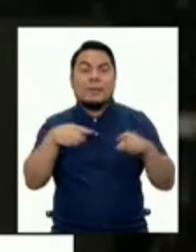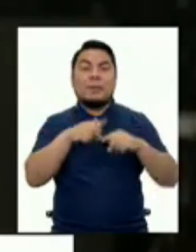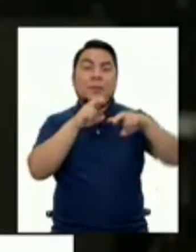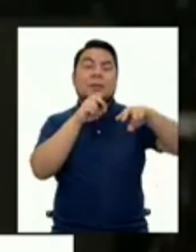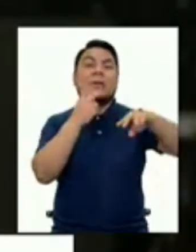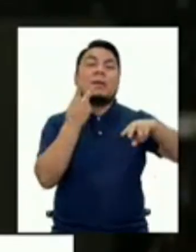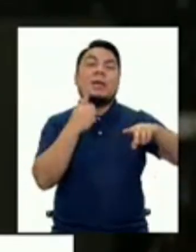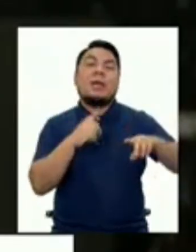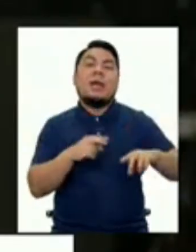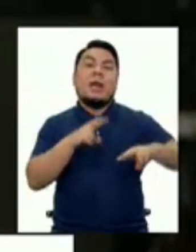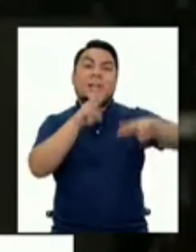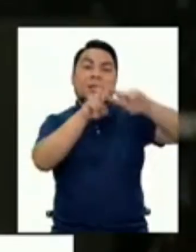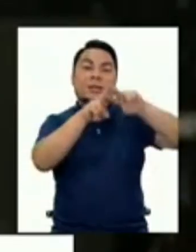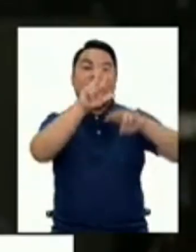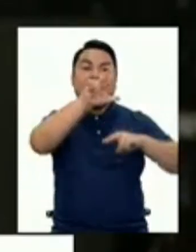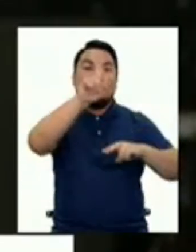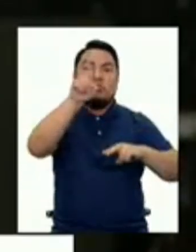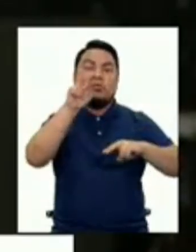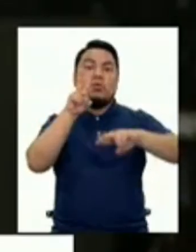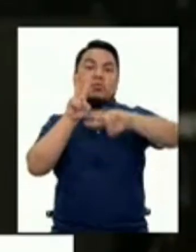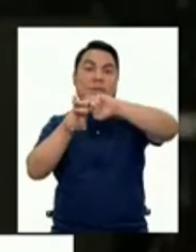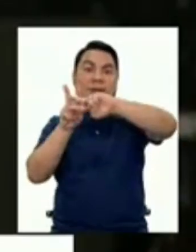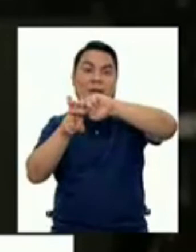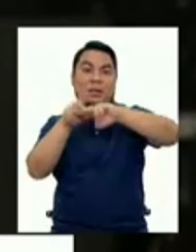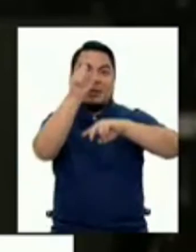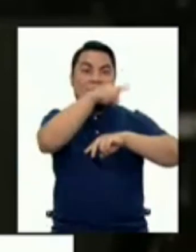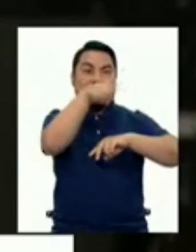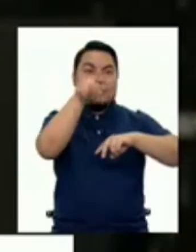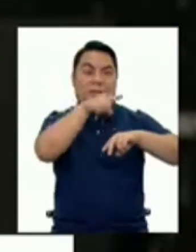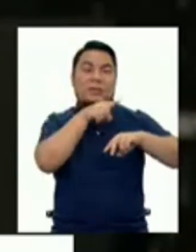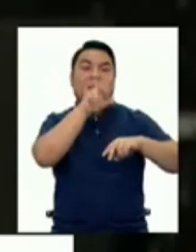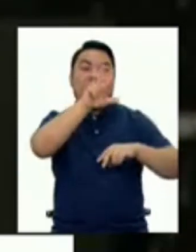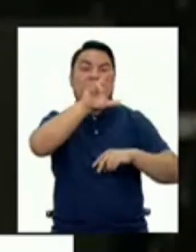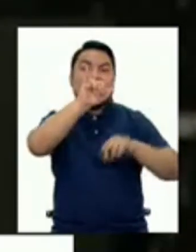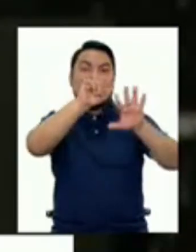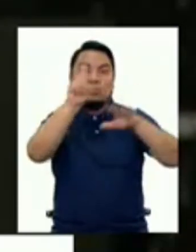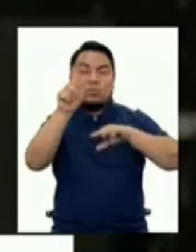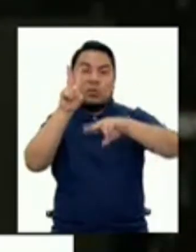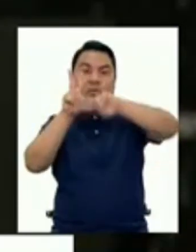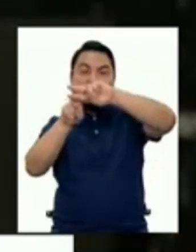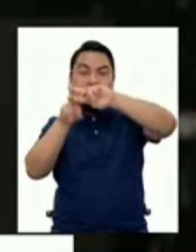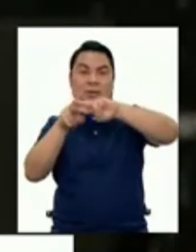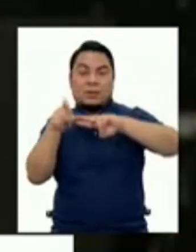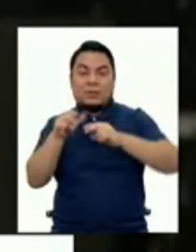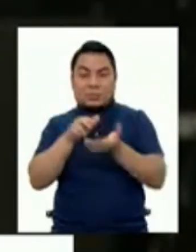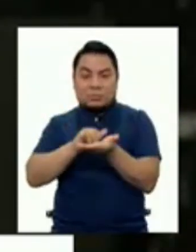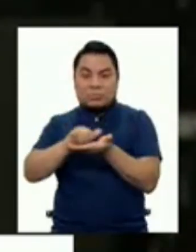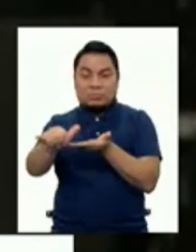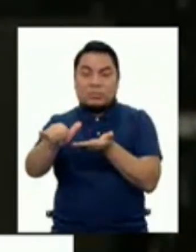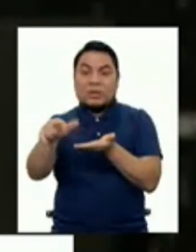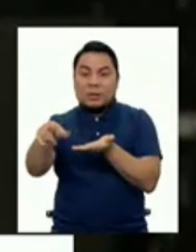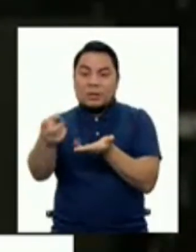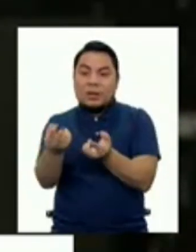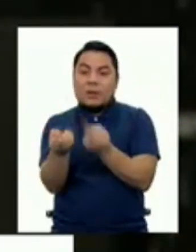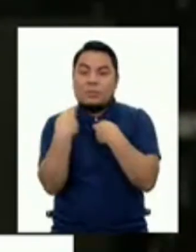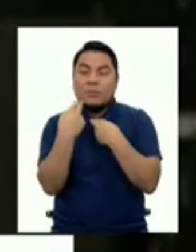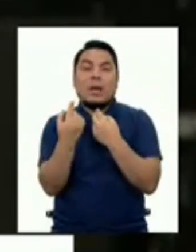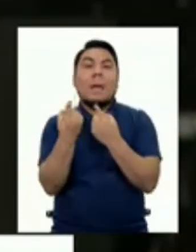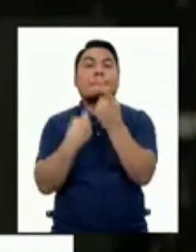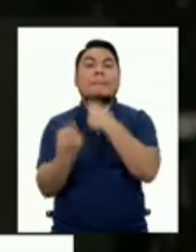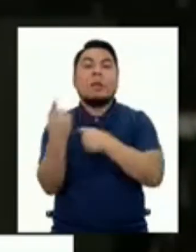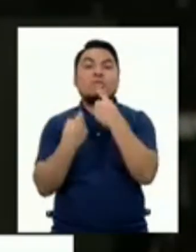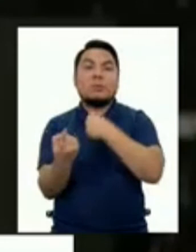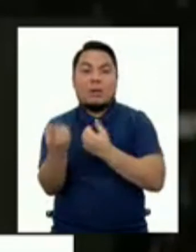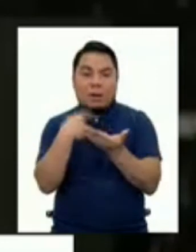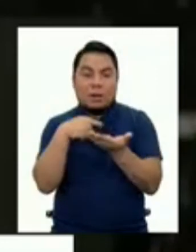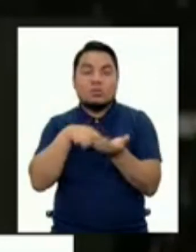asterisco 321 numeral, para iniciar el proceso de encuesta que nos permite vía encuesta identificar a las personas que consideran que